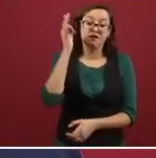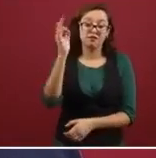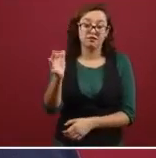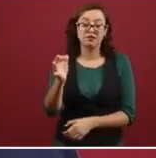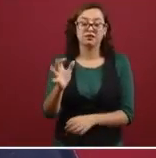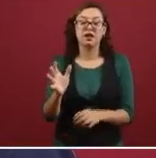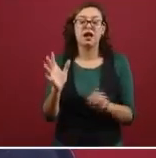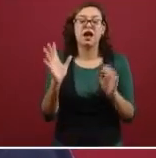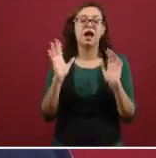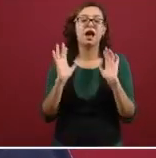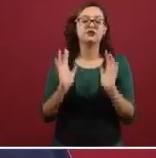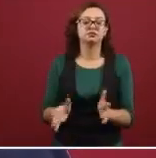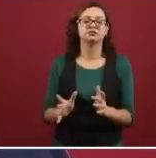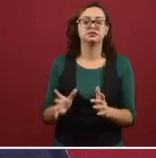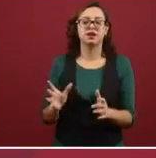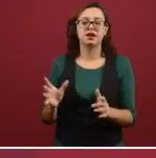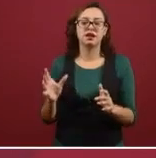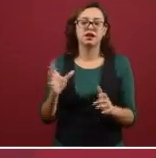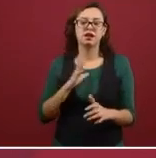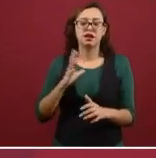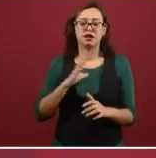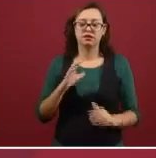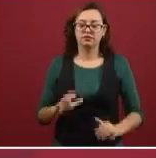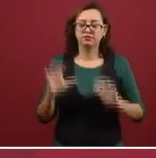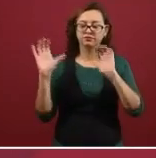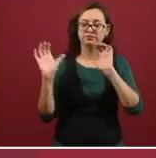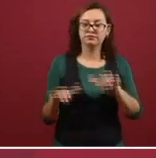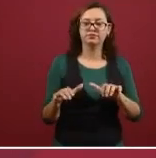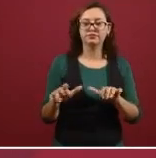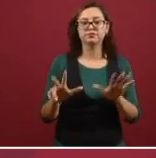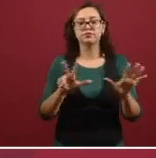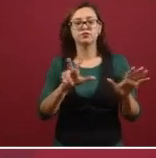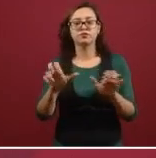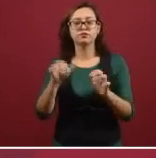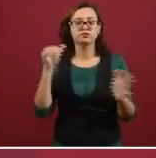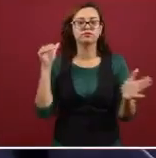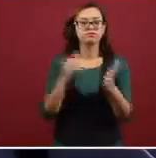hay 800 mil jóvenes trabajando